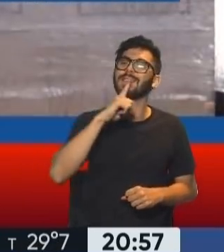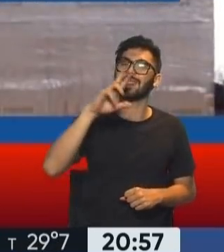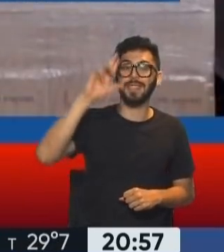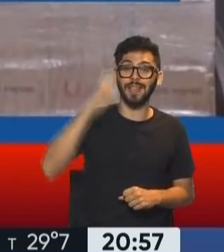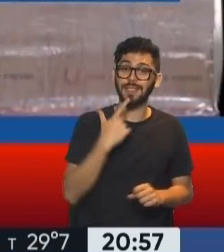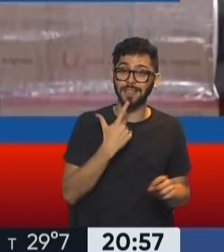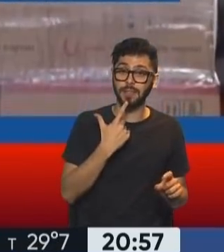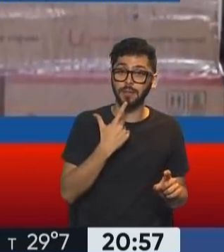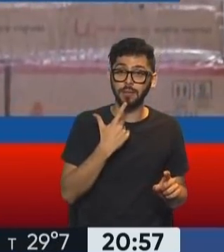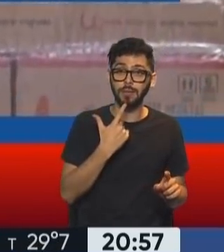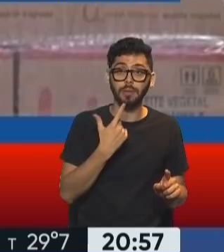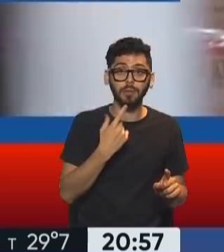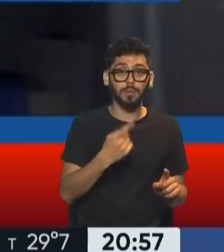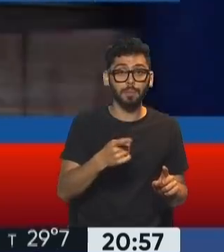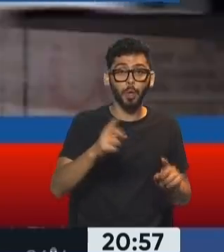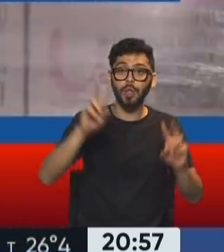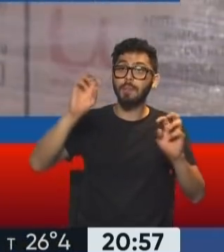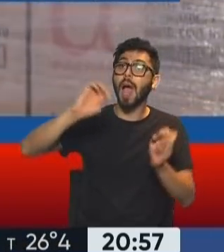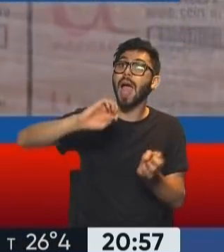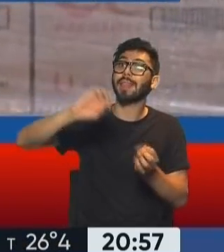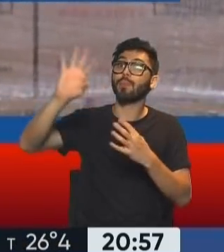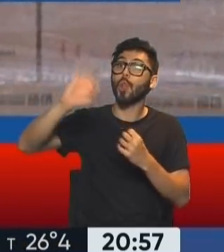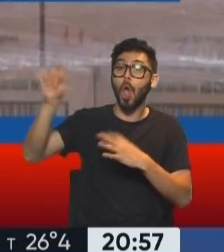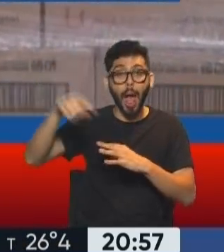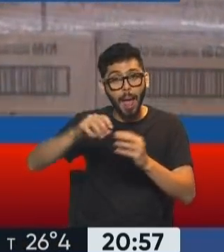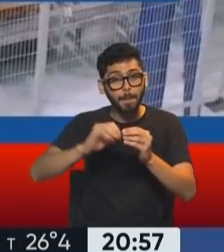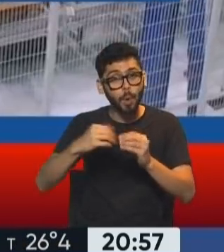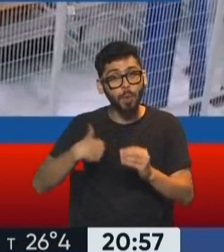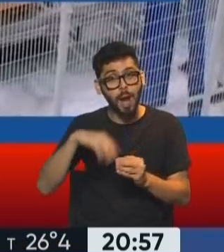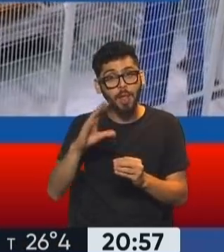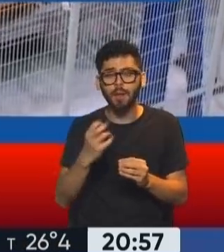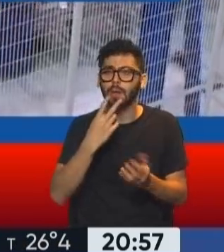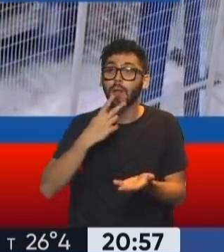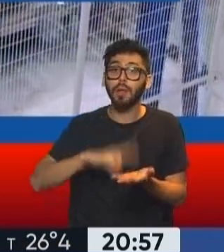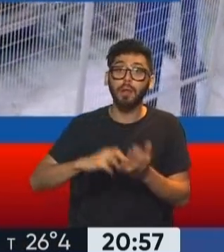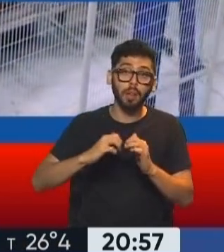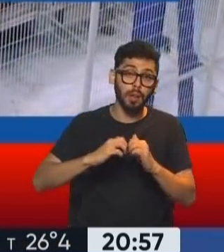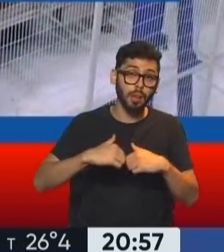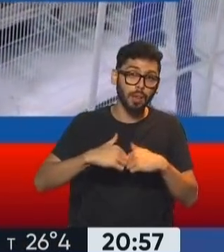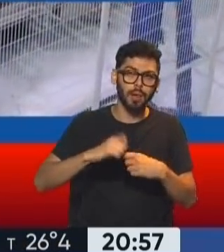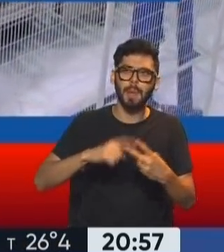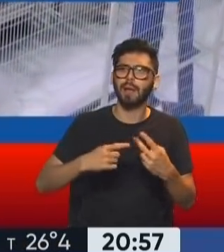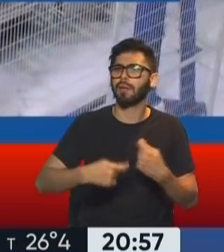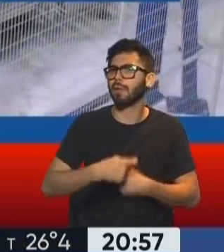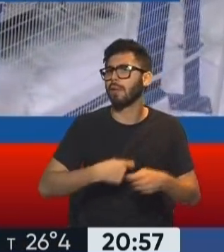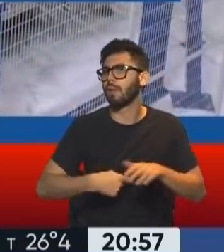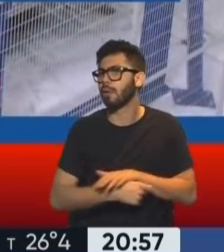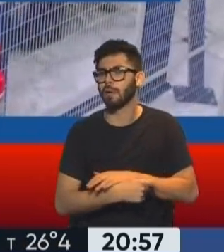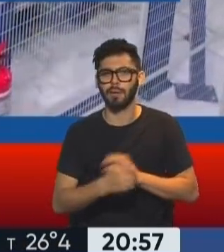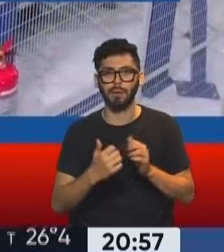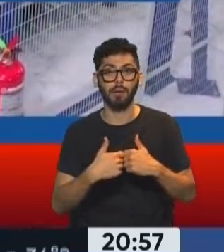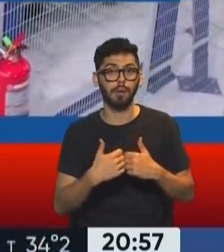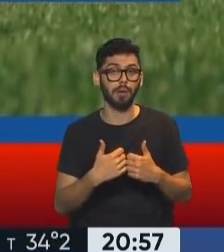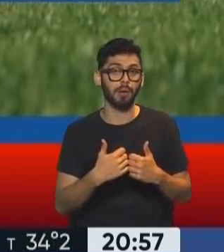exportadoras está gran parte del drama argentino. Claro. No solamente por evasión, no solamente por el contrabando, sino porque allí muchas